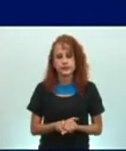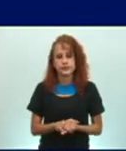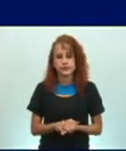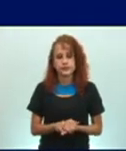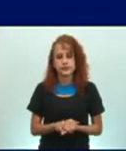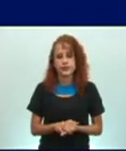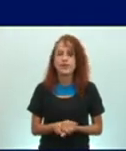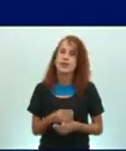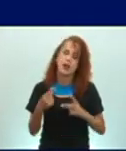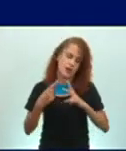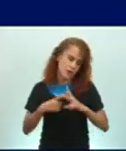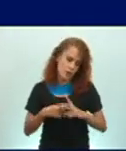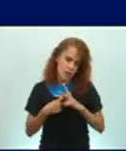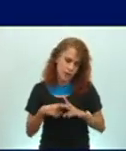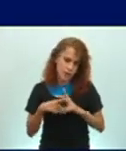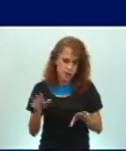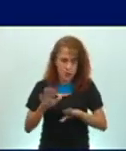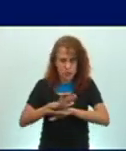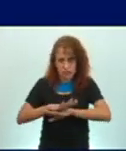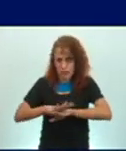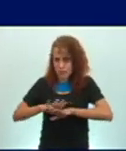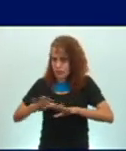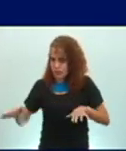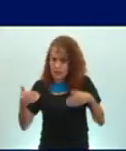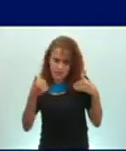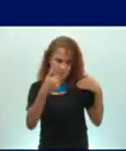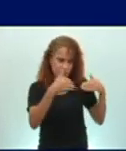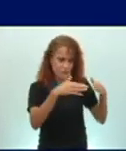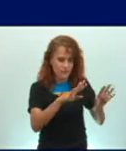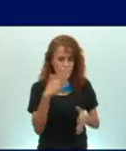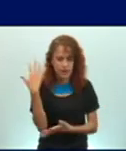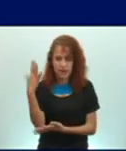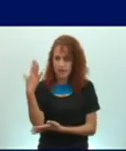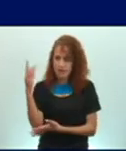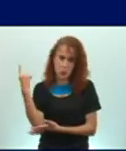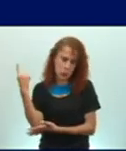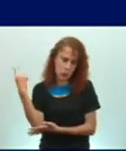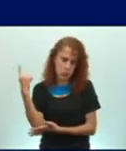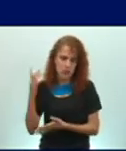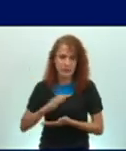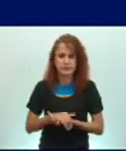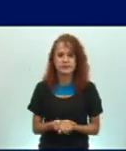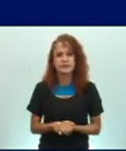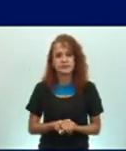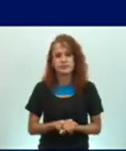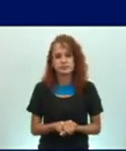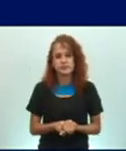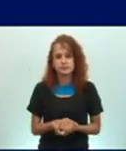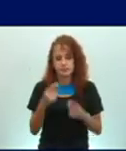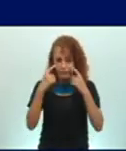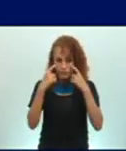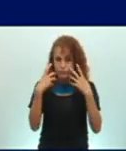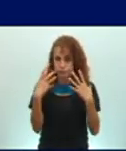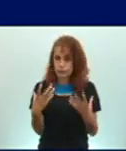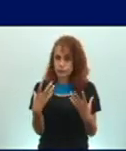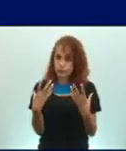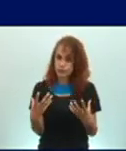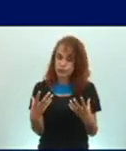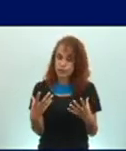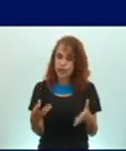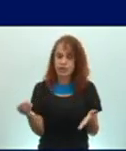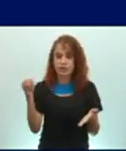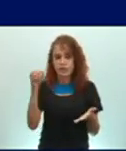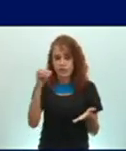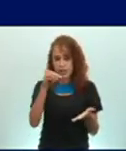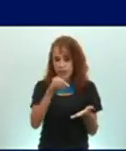meteorológico, y la recuperativa es cuando ya ha pasado el fenómeno meteorológico. Es importante